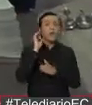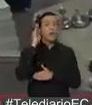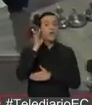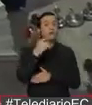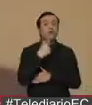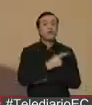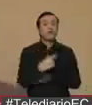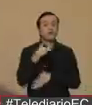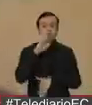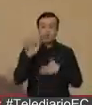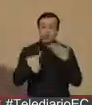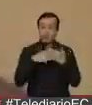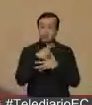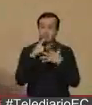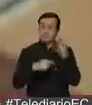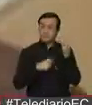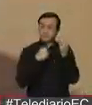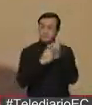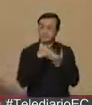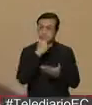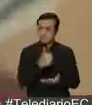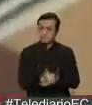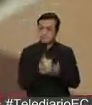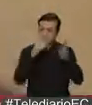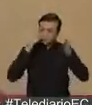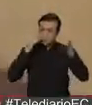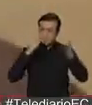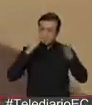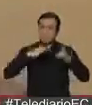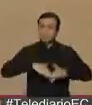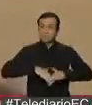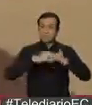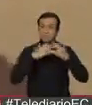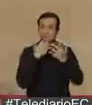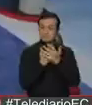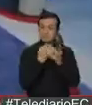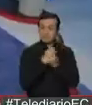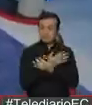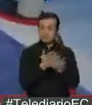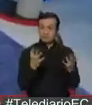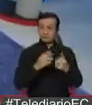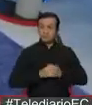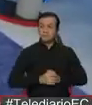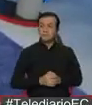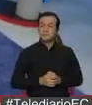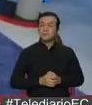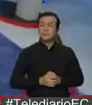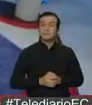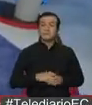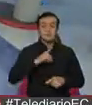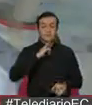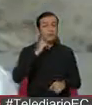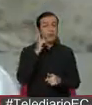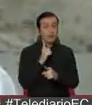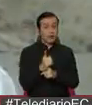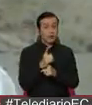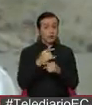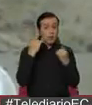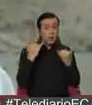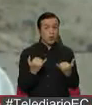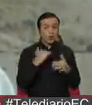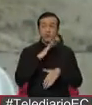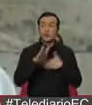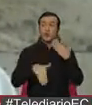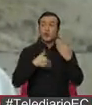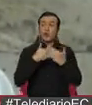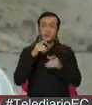los sectores deben contribuir para apostarle a una recuperación de la economía. Esta es una realidad que involucra a todos